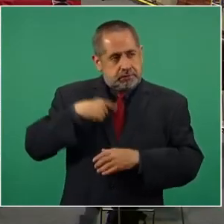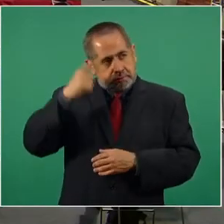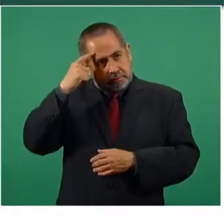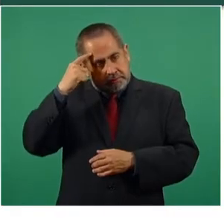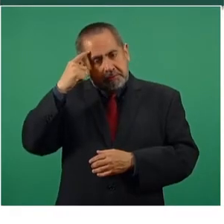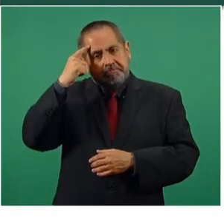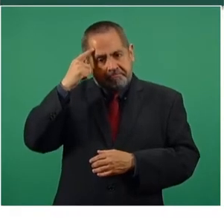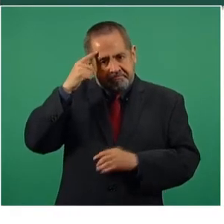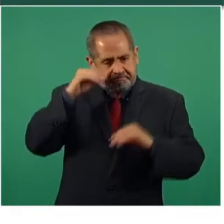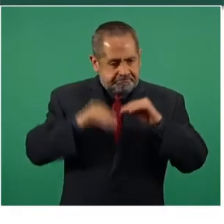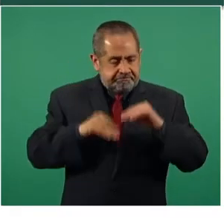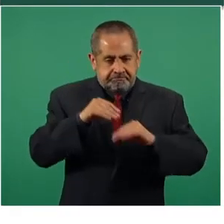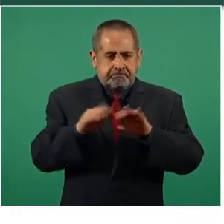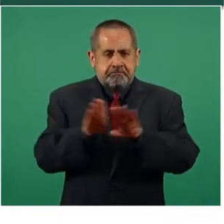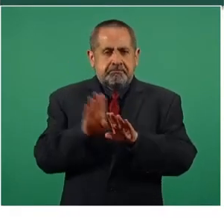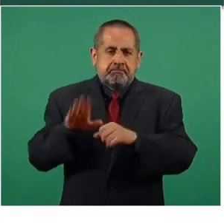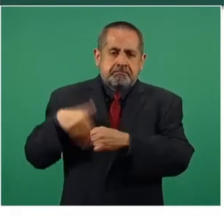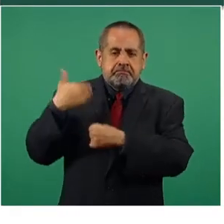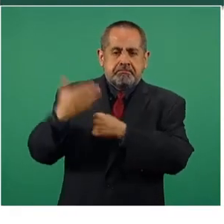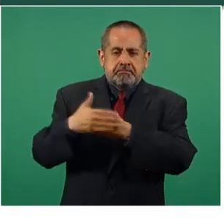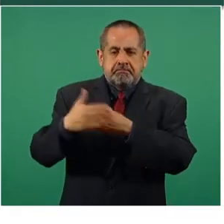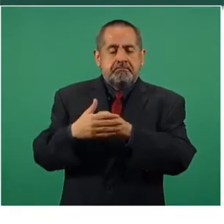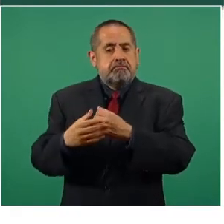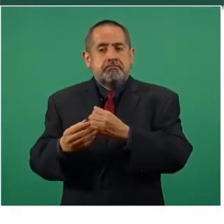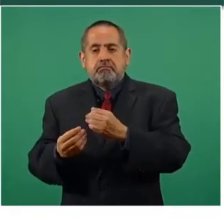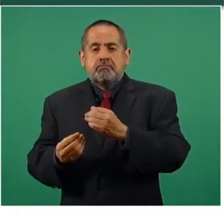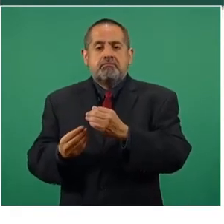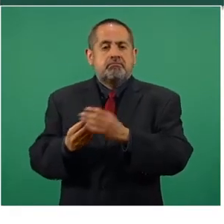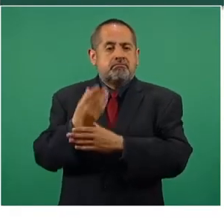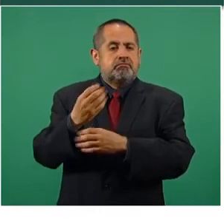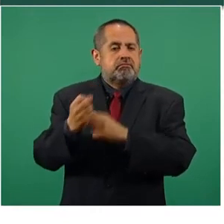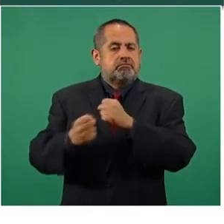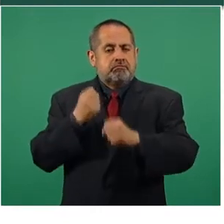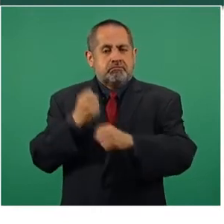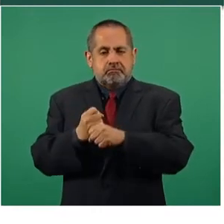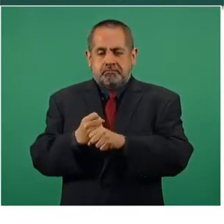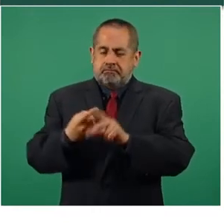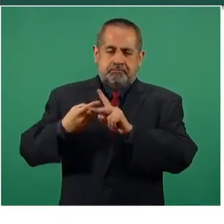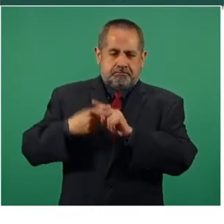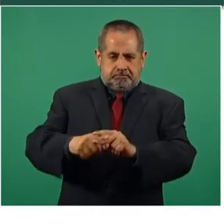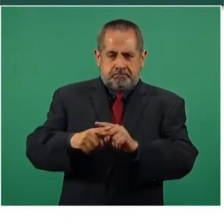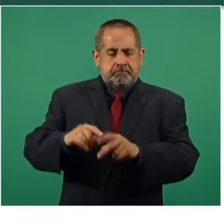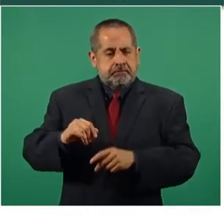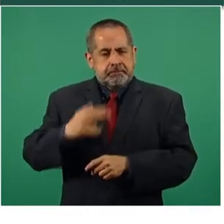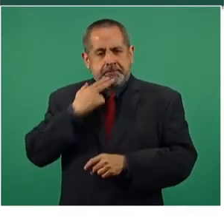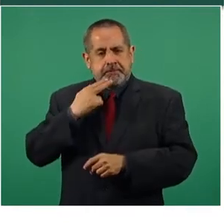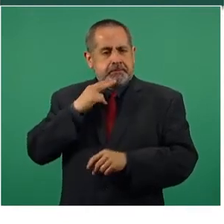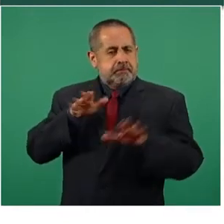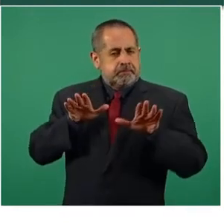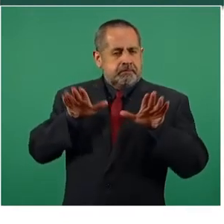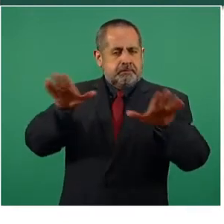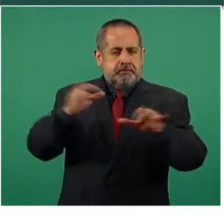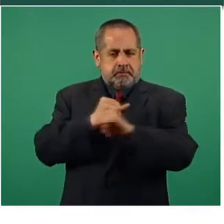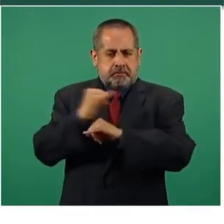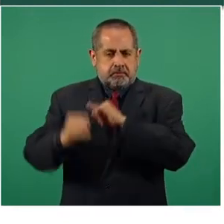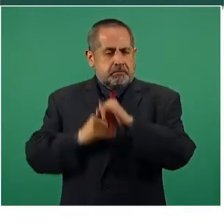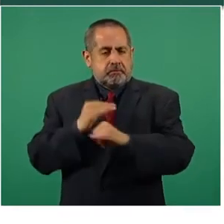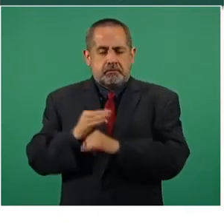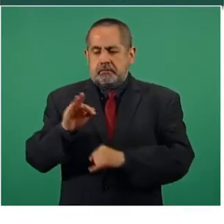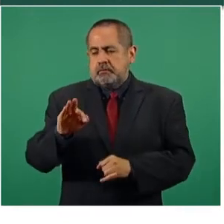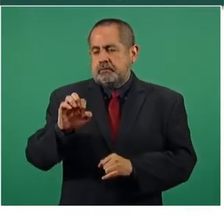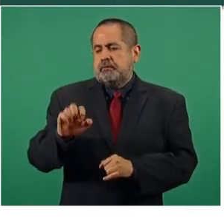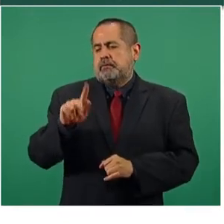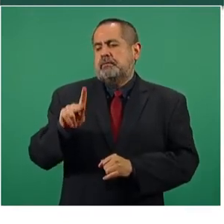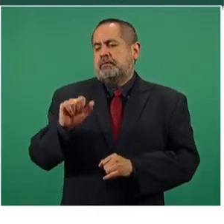virtud de la inauguración el próximo año de la entrada en funciones del Aeropuerto Internacional Felipe